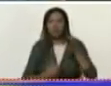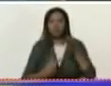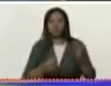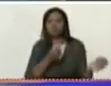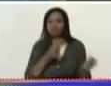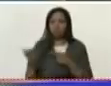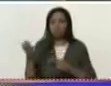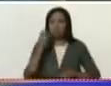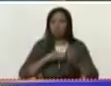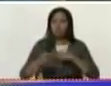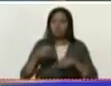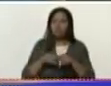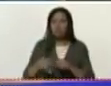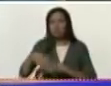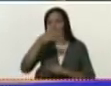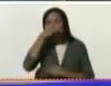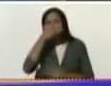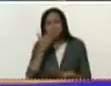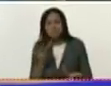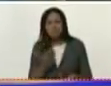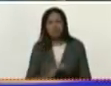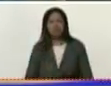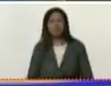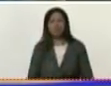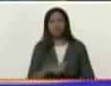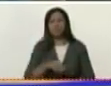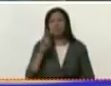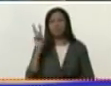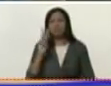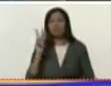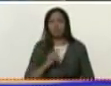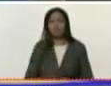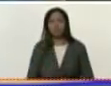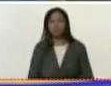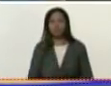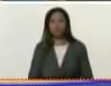Twitter, defendiendo terroristas en Venezuela.